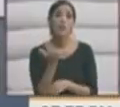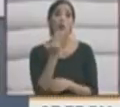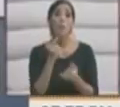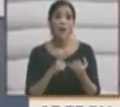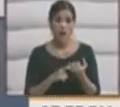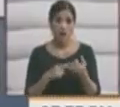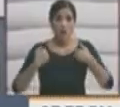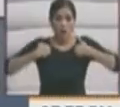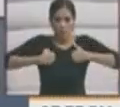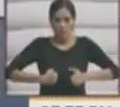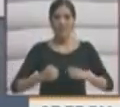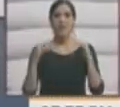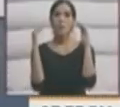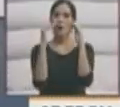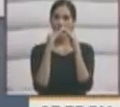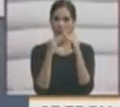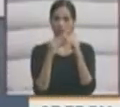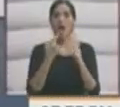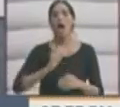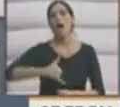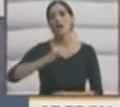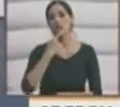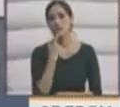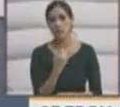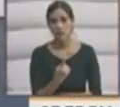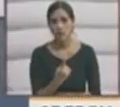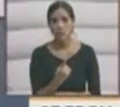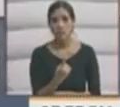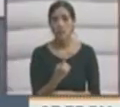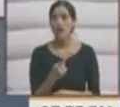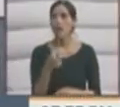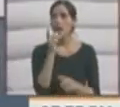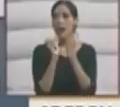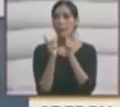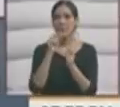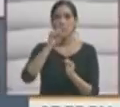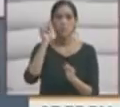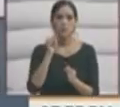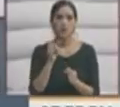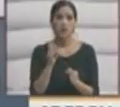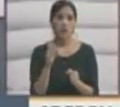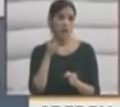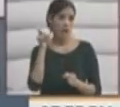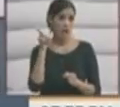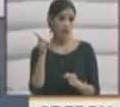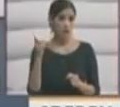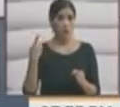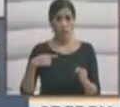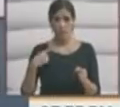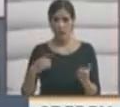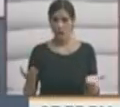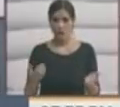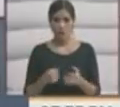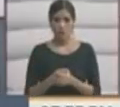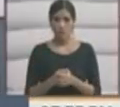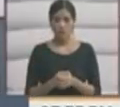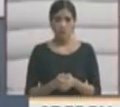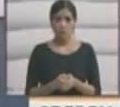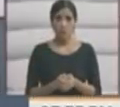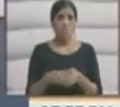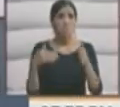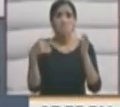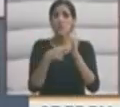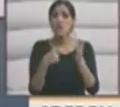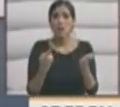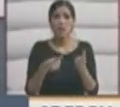y le damos un techo. Hay que decirlo. La pregunta es si ellos tienen Algunas decenas de miles de venezolanos en Colombia ya